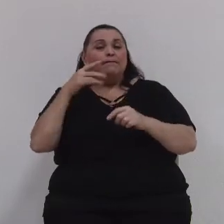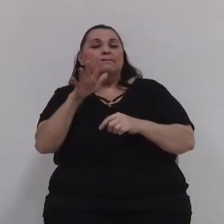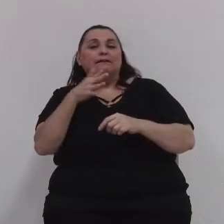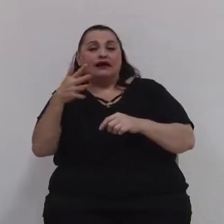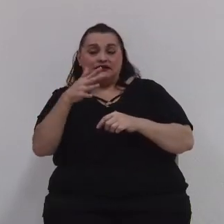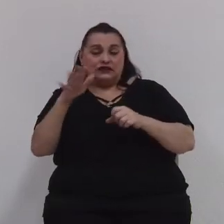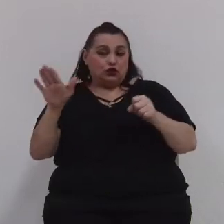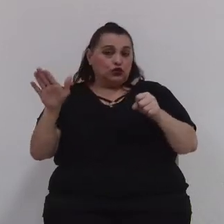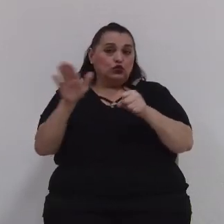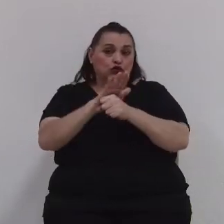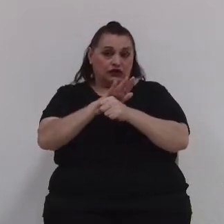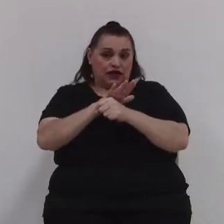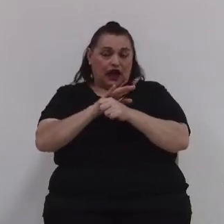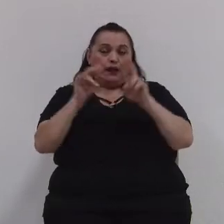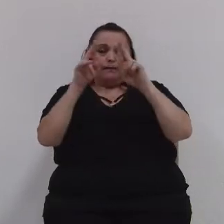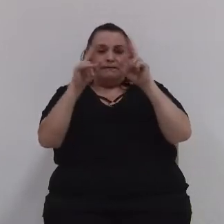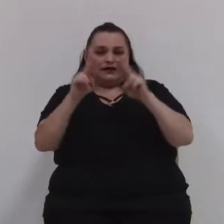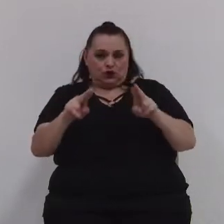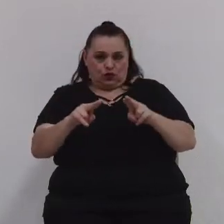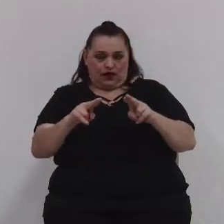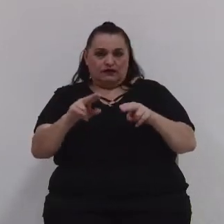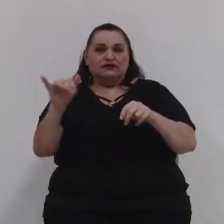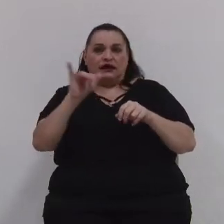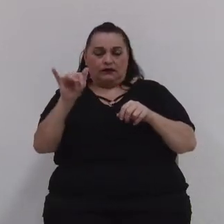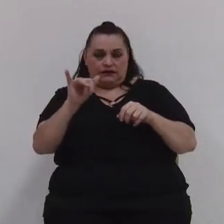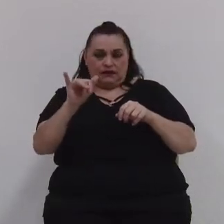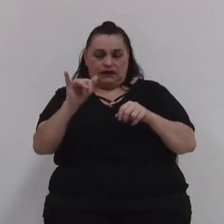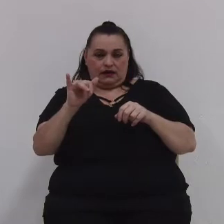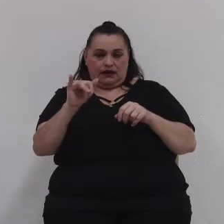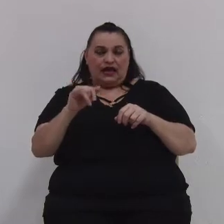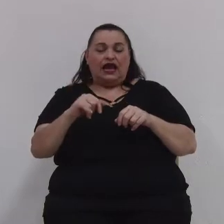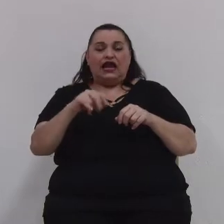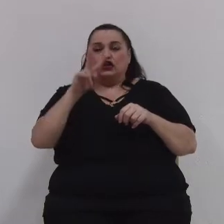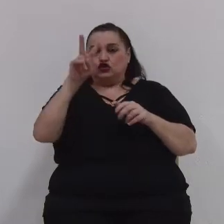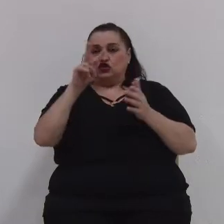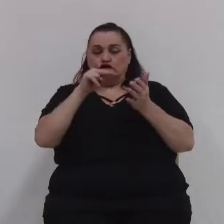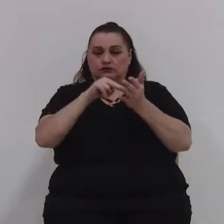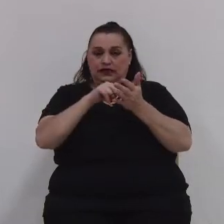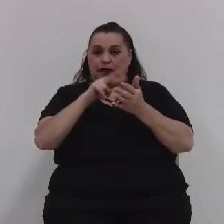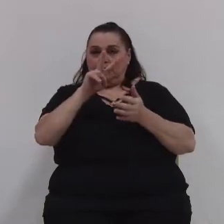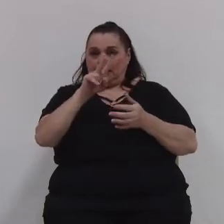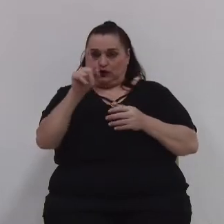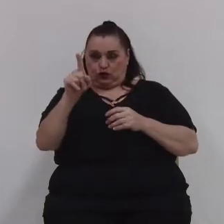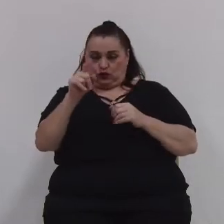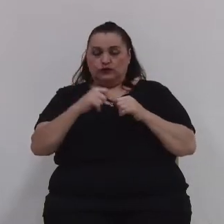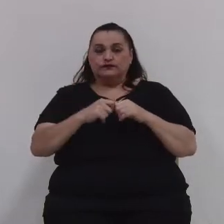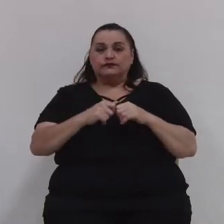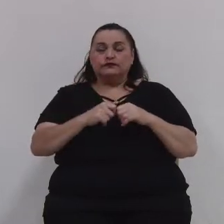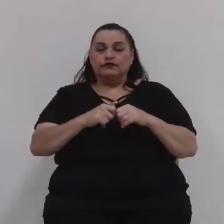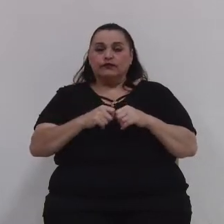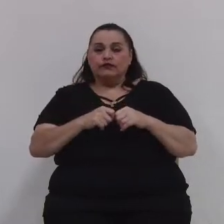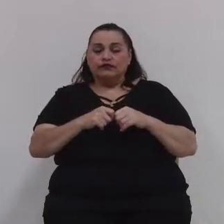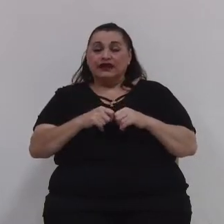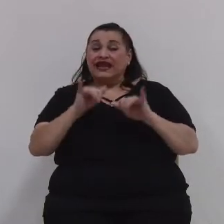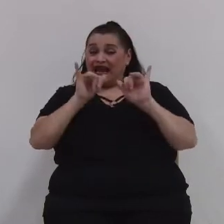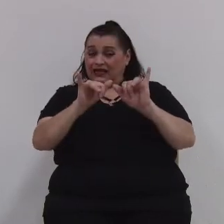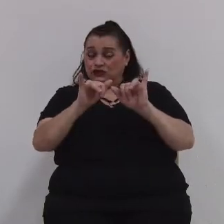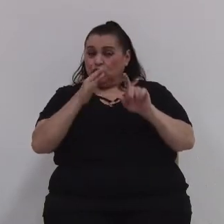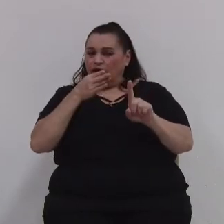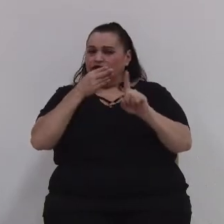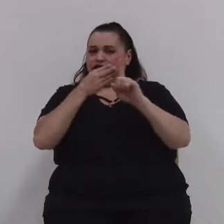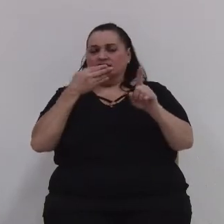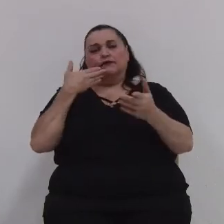parecido, casi total o virtual, digamos, en en el 2021. Y eso afectó el